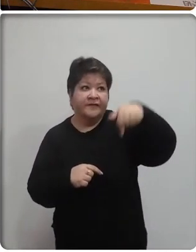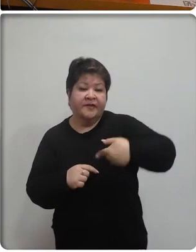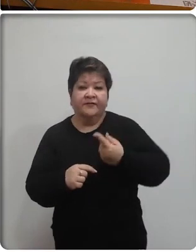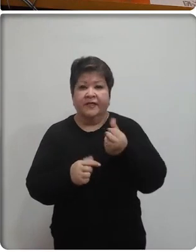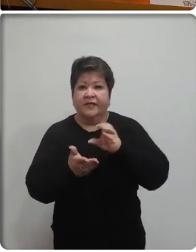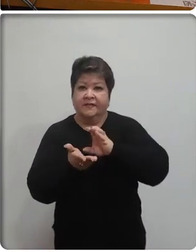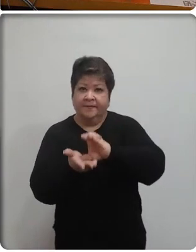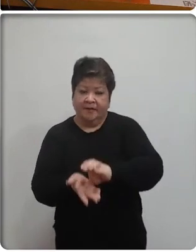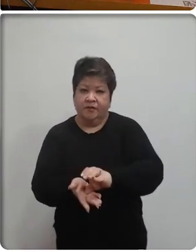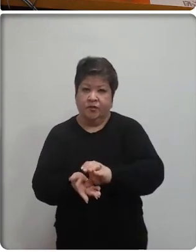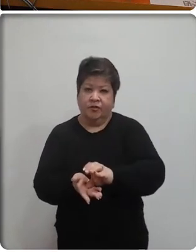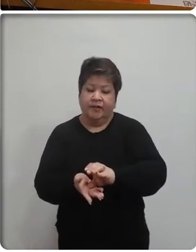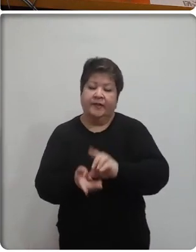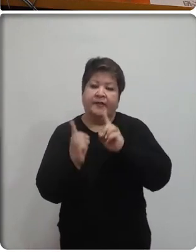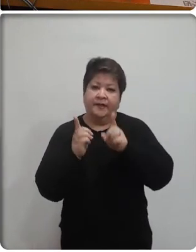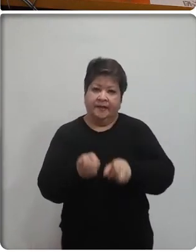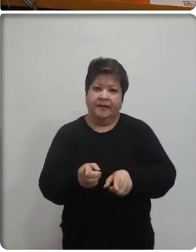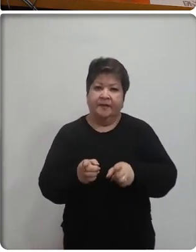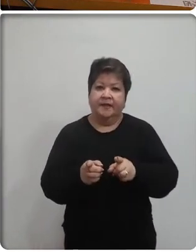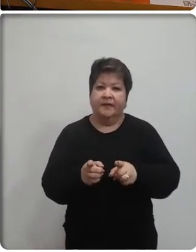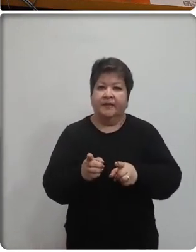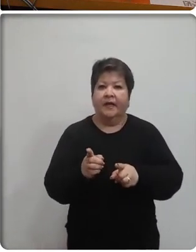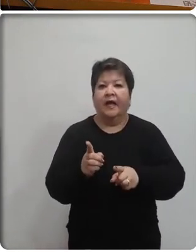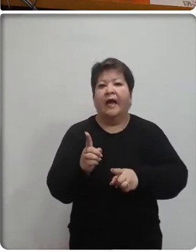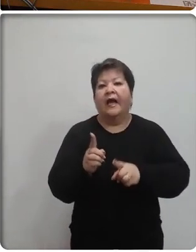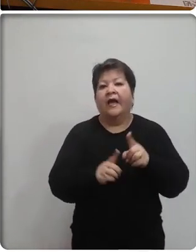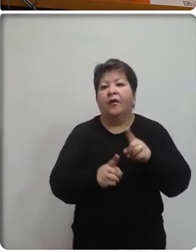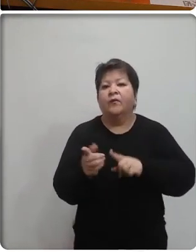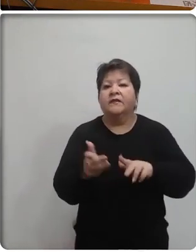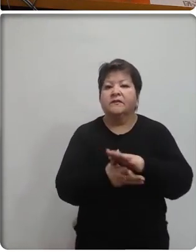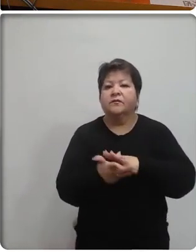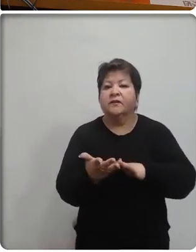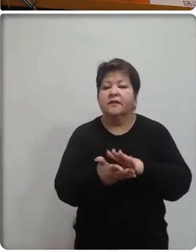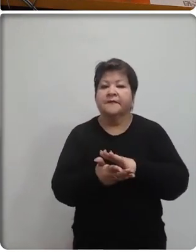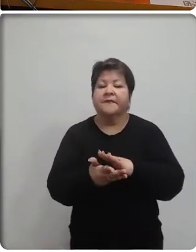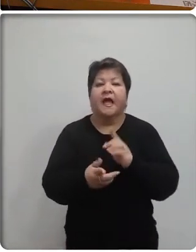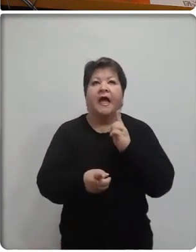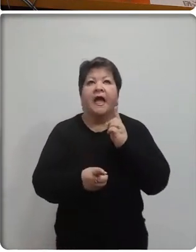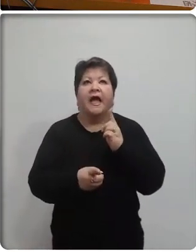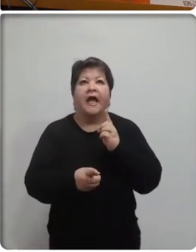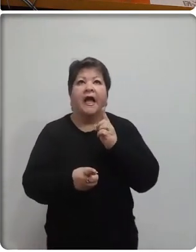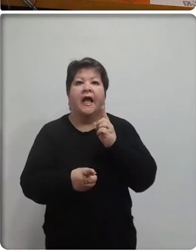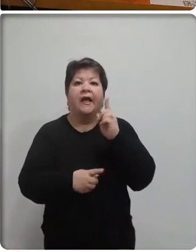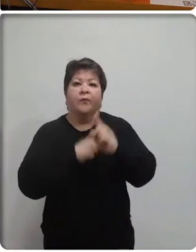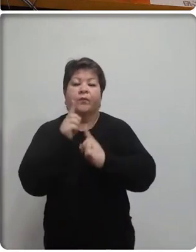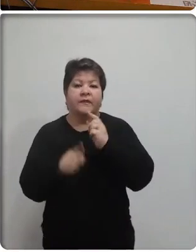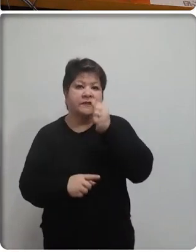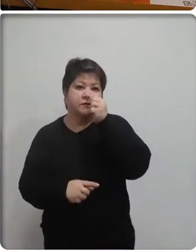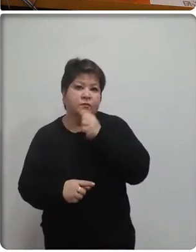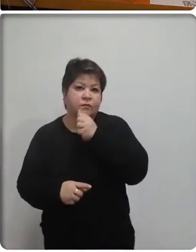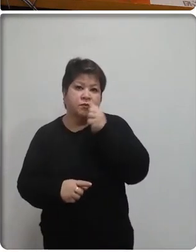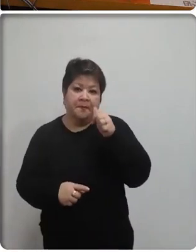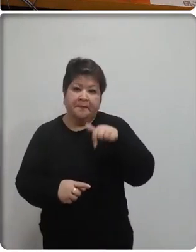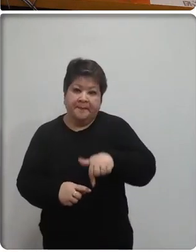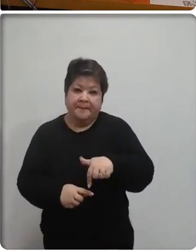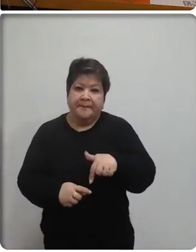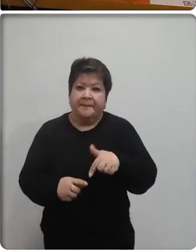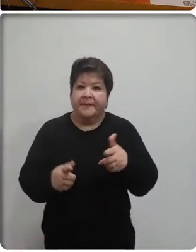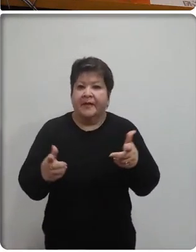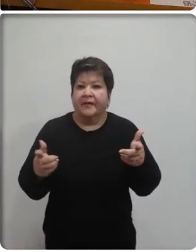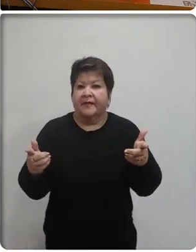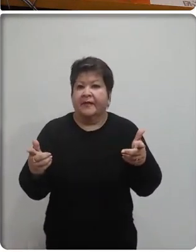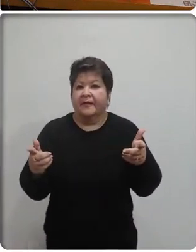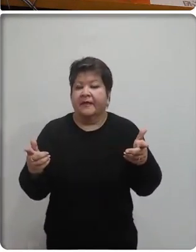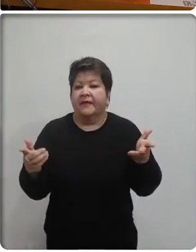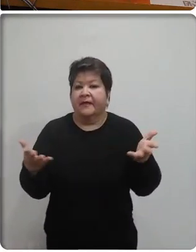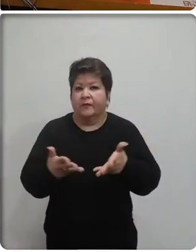prestaciones y elaborar el diagnóstico estratégico de la situación actual. Acá hay un par de puntos que